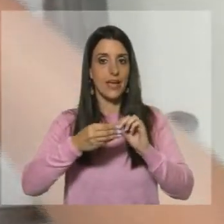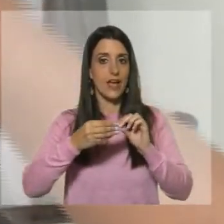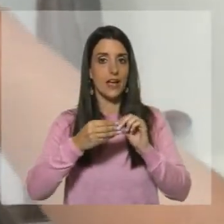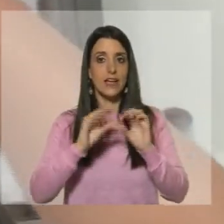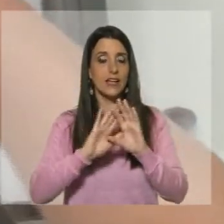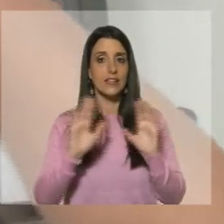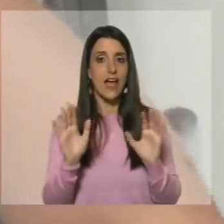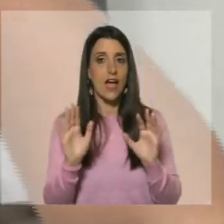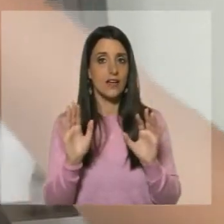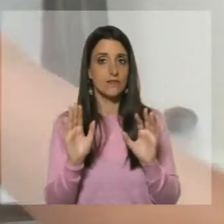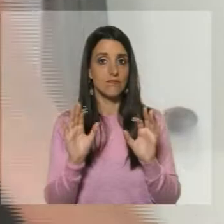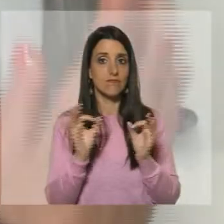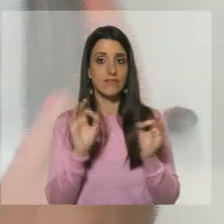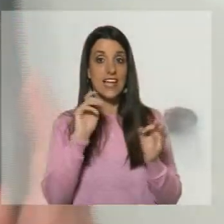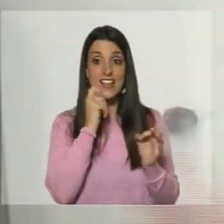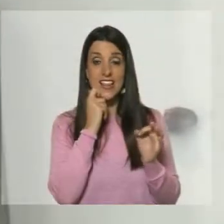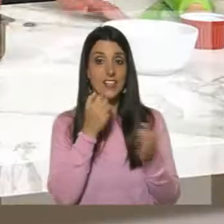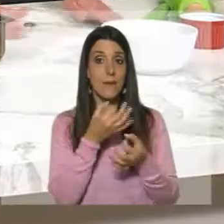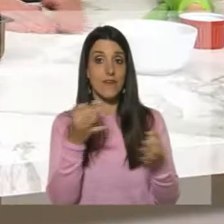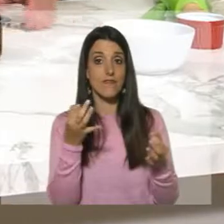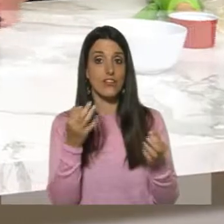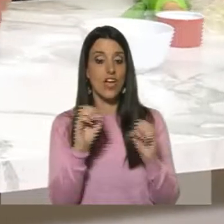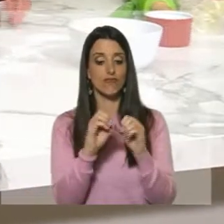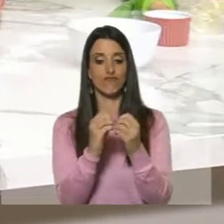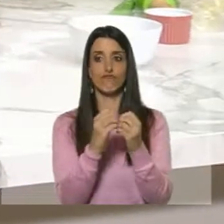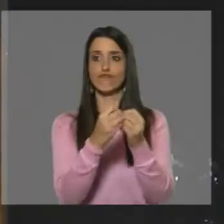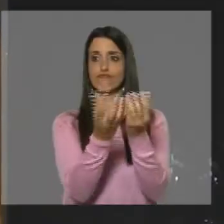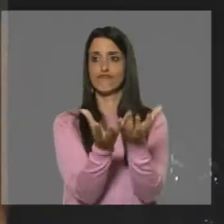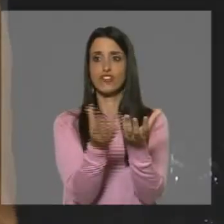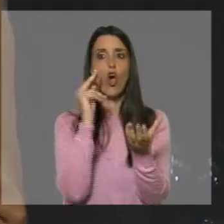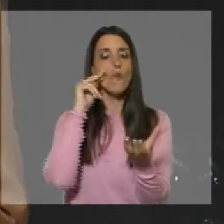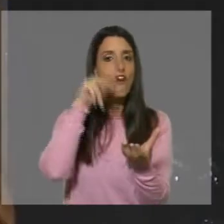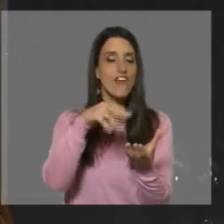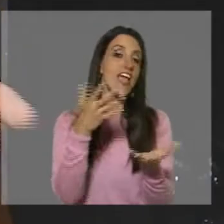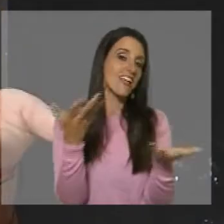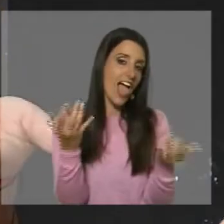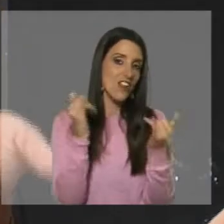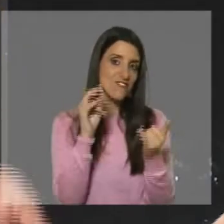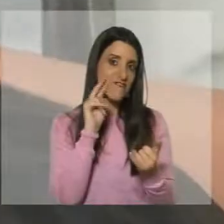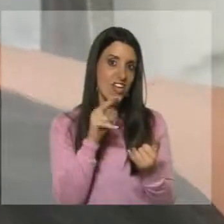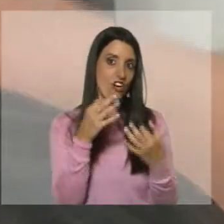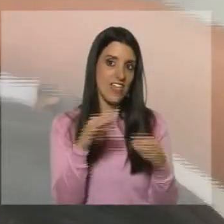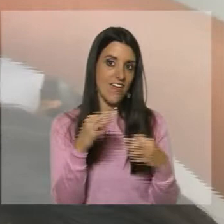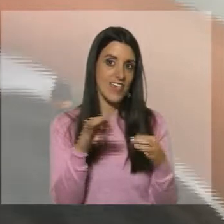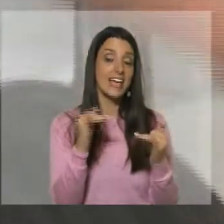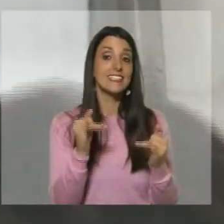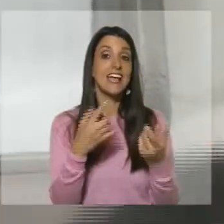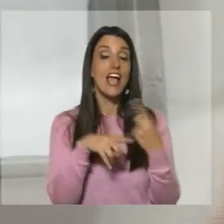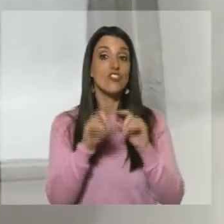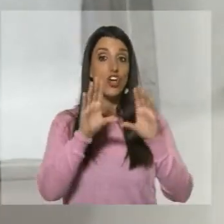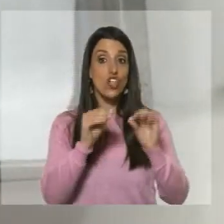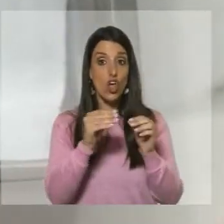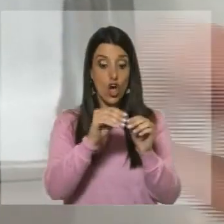poner, exacto, mirá. Mirá qué linda queda. Como abierto el relleno, no es como queda un queda hacia afuera, exacto. Claro, está bien que así suceda. Y entonces todos